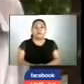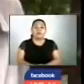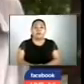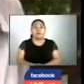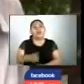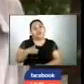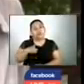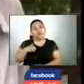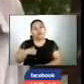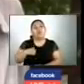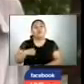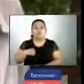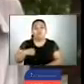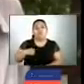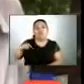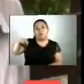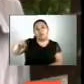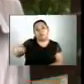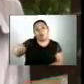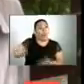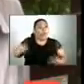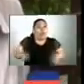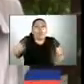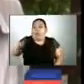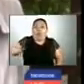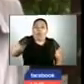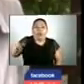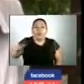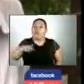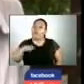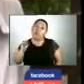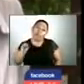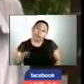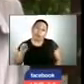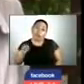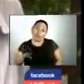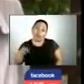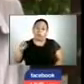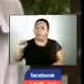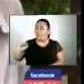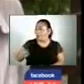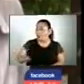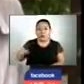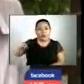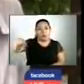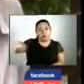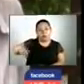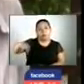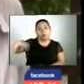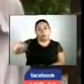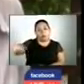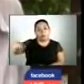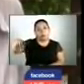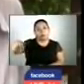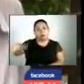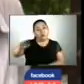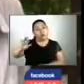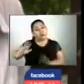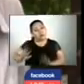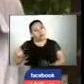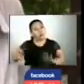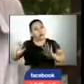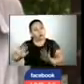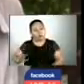despacio camino no me refoco porque como me duele el pie no puedo caminar ligero camino